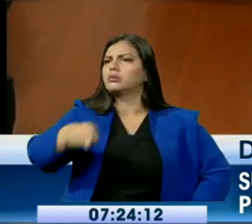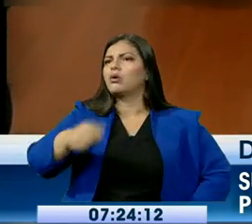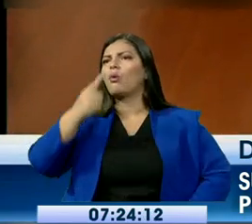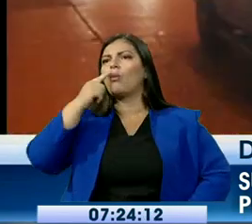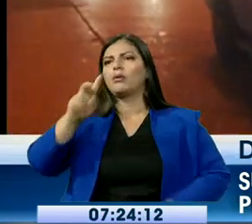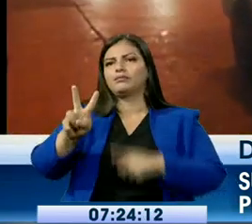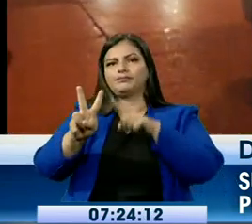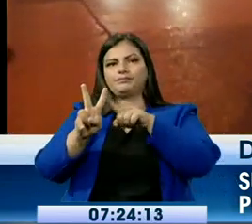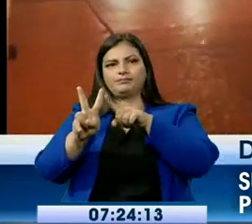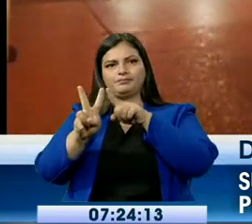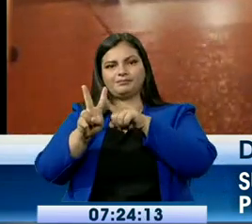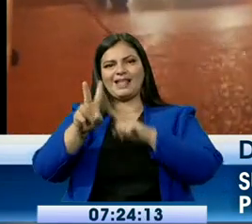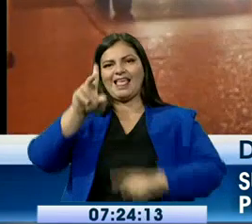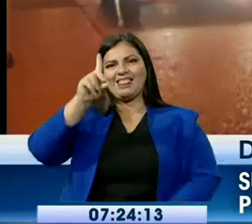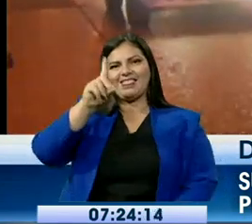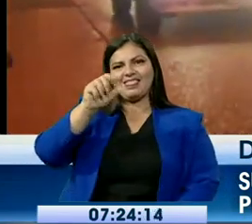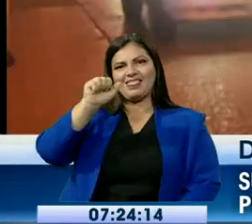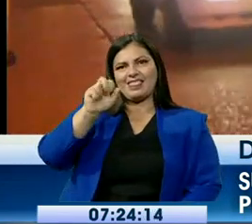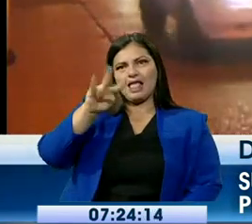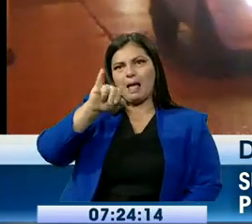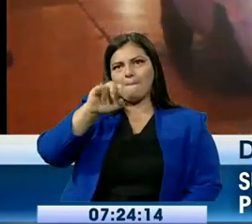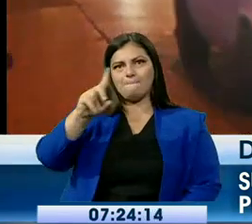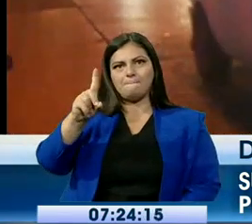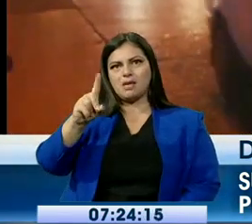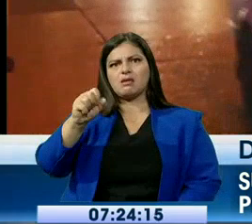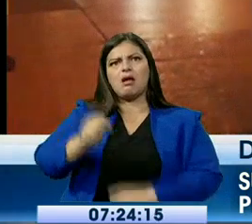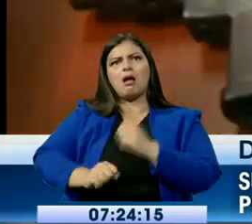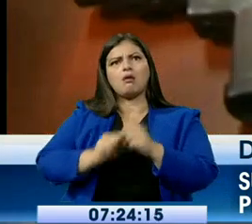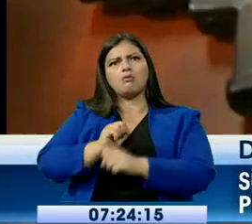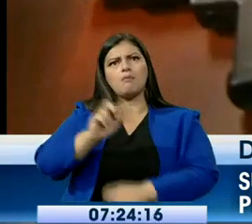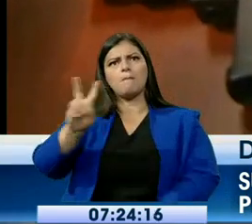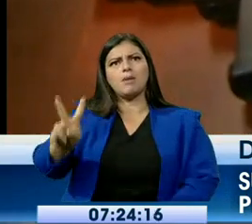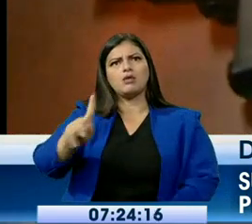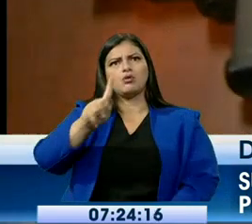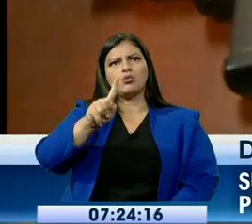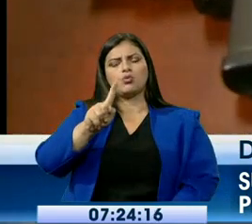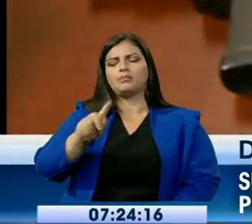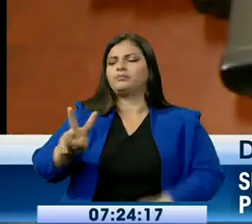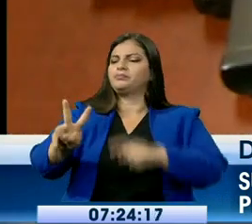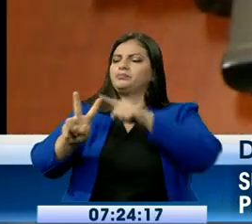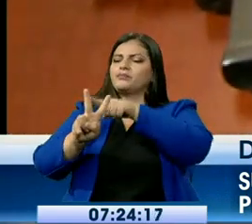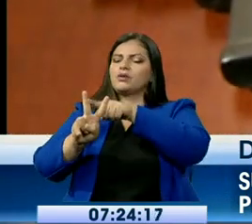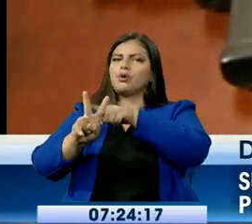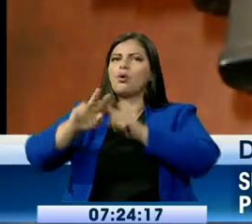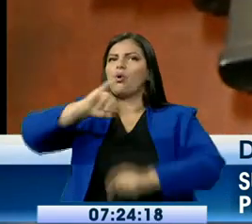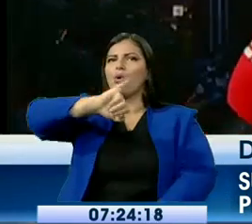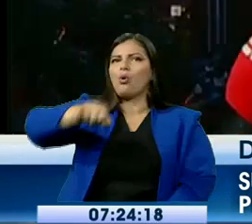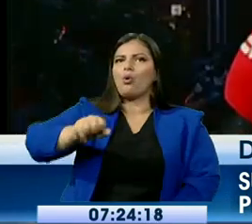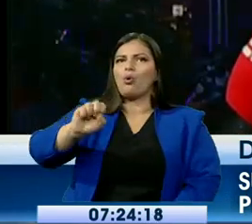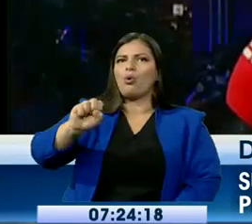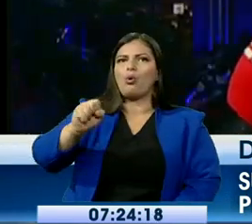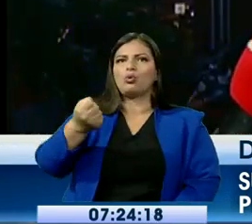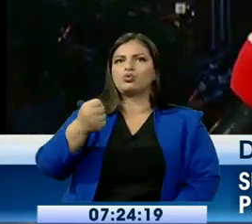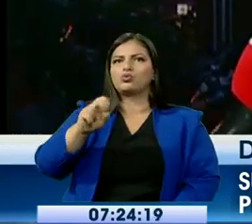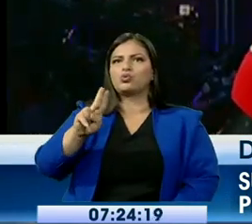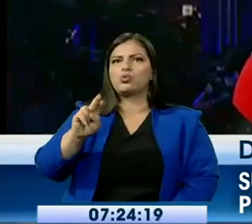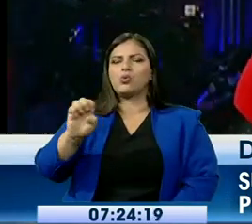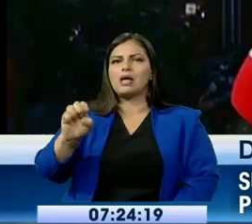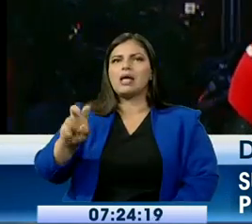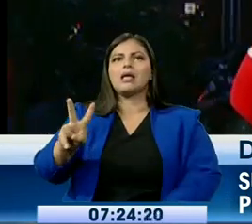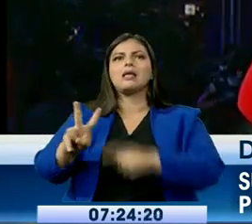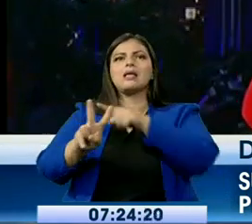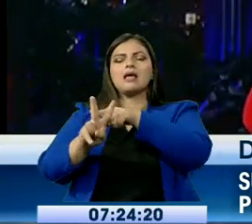26, circulaban con un bolso a cuestas, en cuyo interior no había poca cosa.